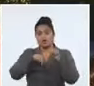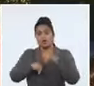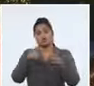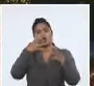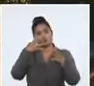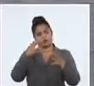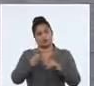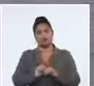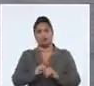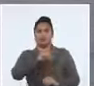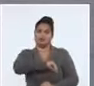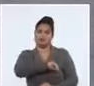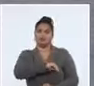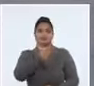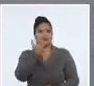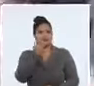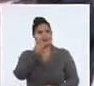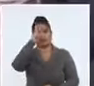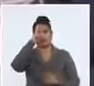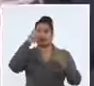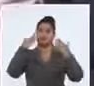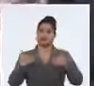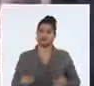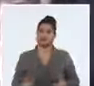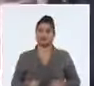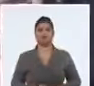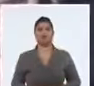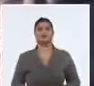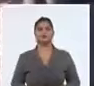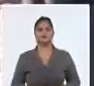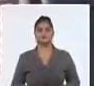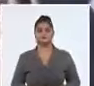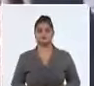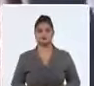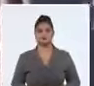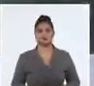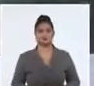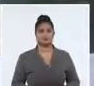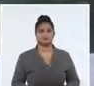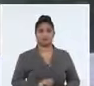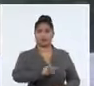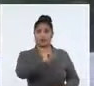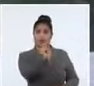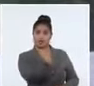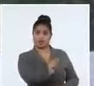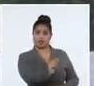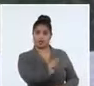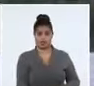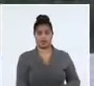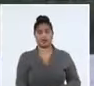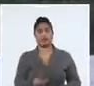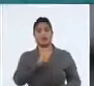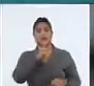que es la salud. También en el lago hubo más movimiento que de costumbre. Del otro extremo,